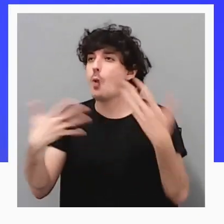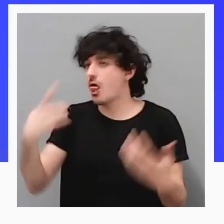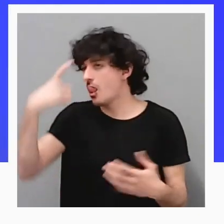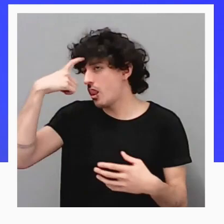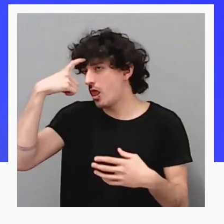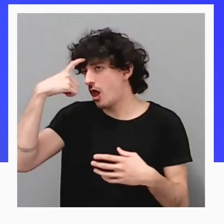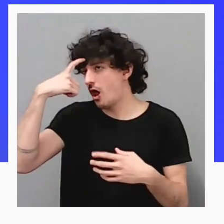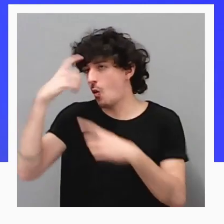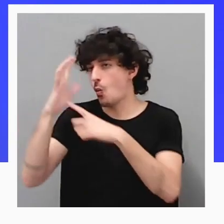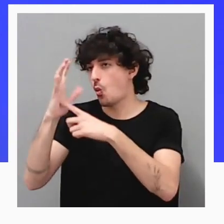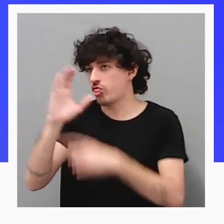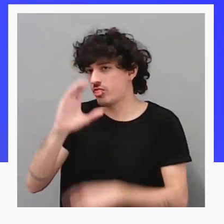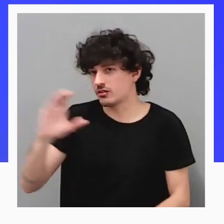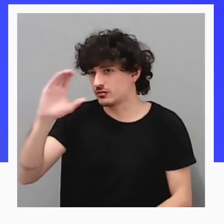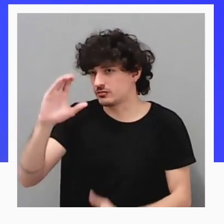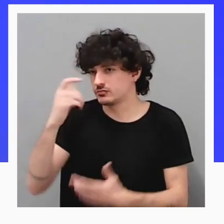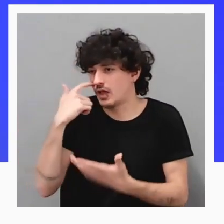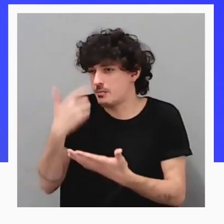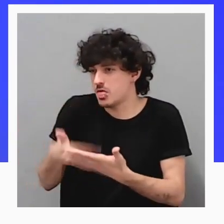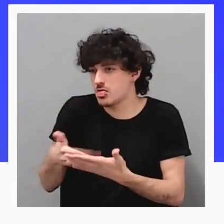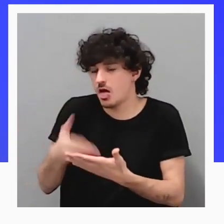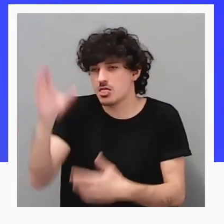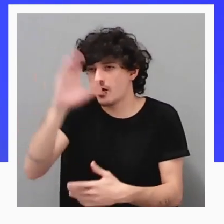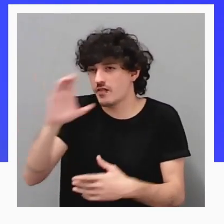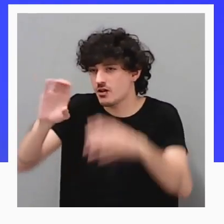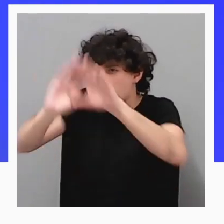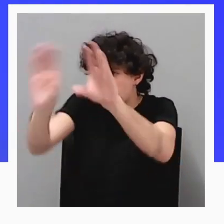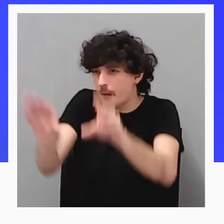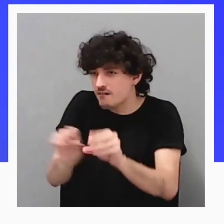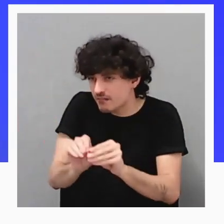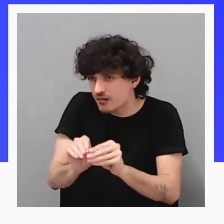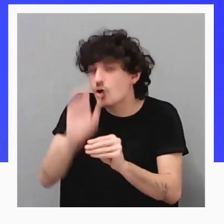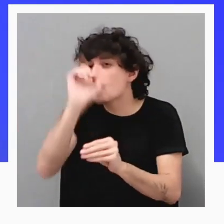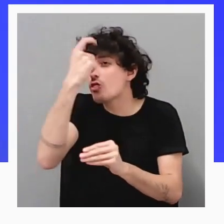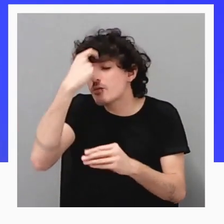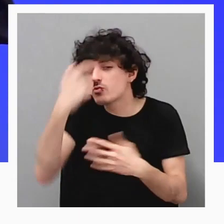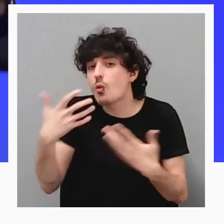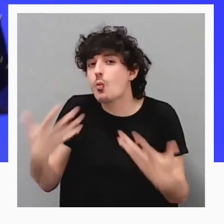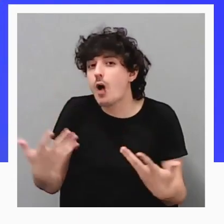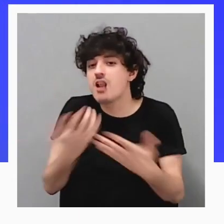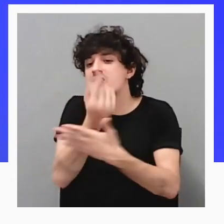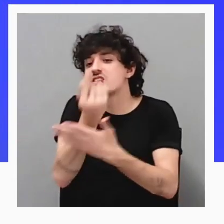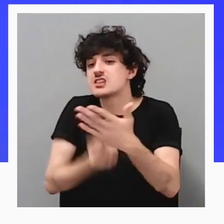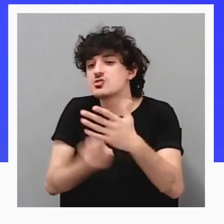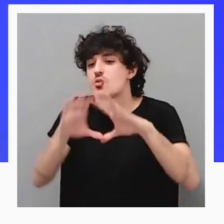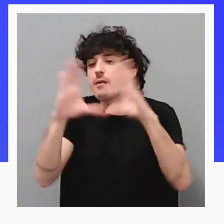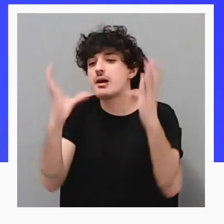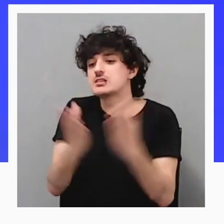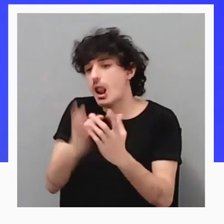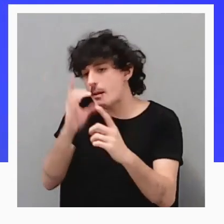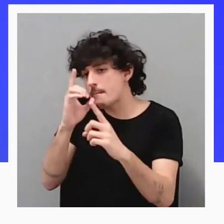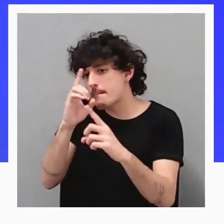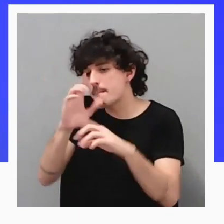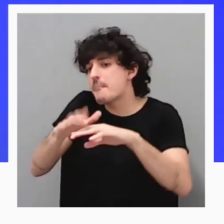conjunto de evidencias científicas y en un concepto que es el diseño universal para el aprendizaje. ¿Qué es esto,